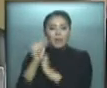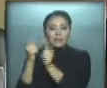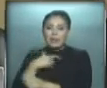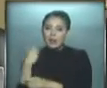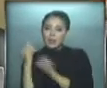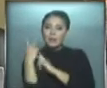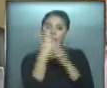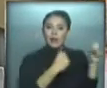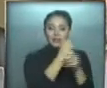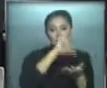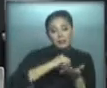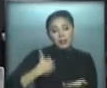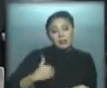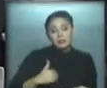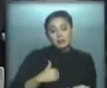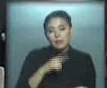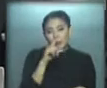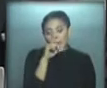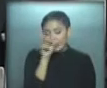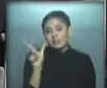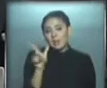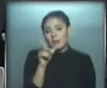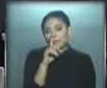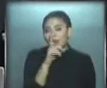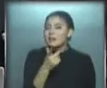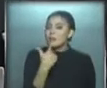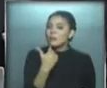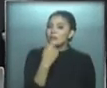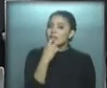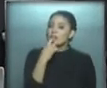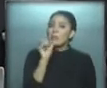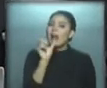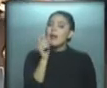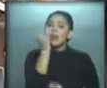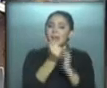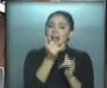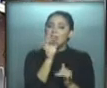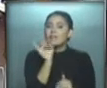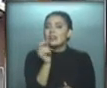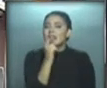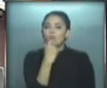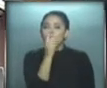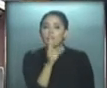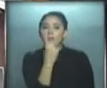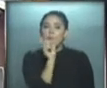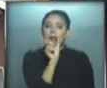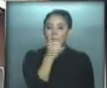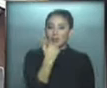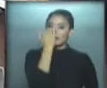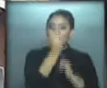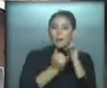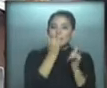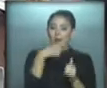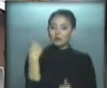la Argentina. Creo que está además poder, digamos, con palabras, sería muy difícil con una sola palabra poder definir lo que